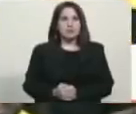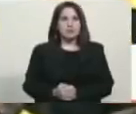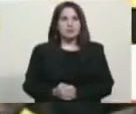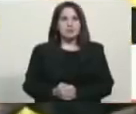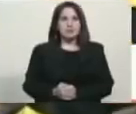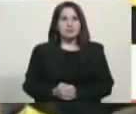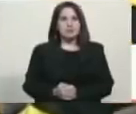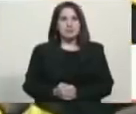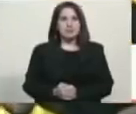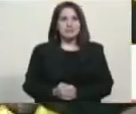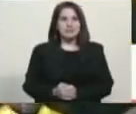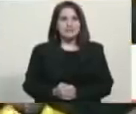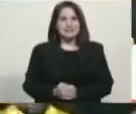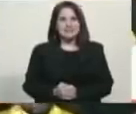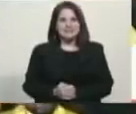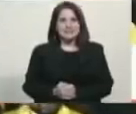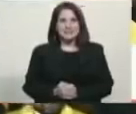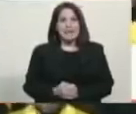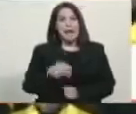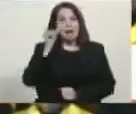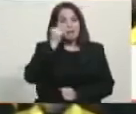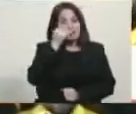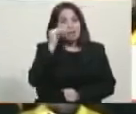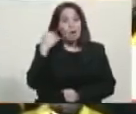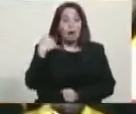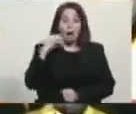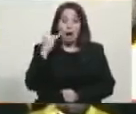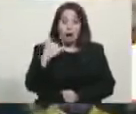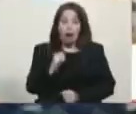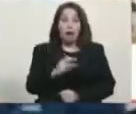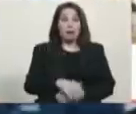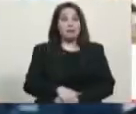El videíto, yo lo tengo en mi cuenta.